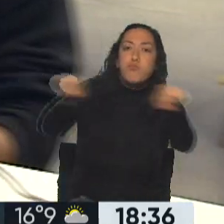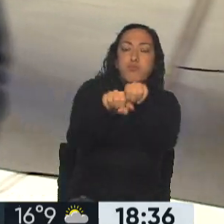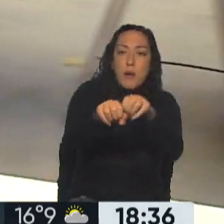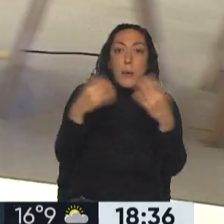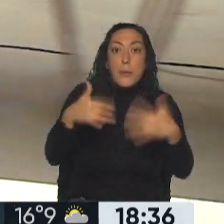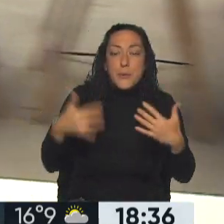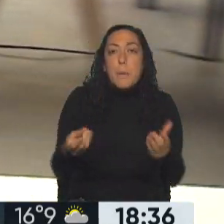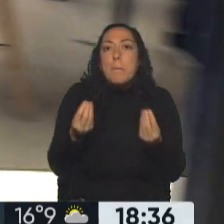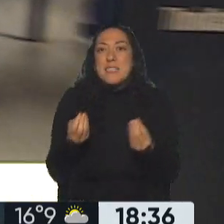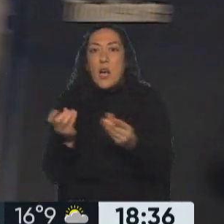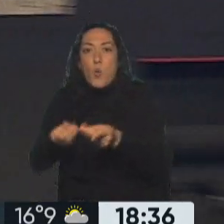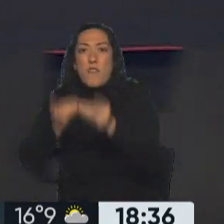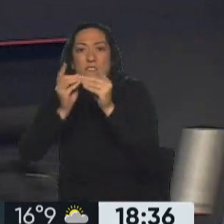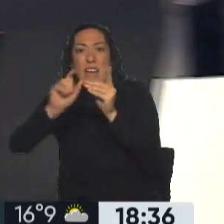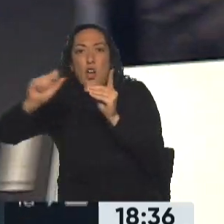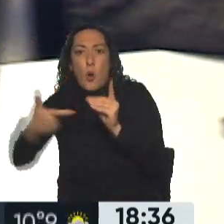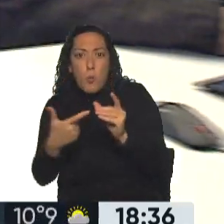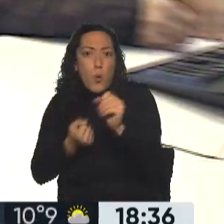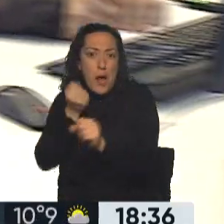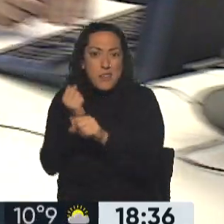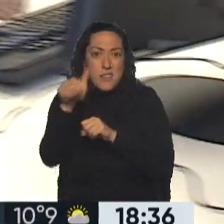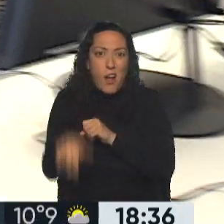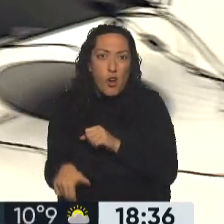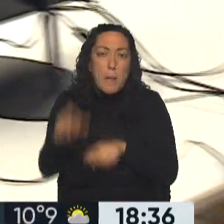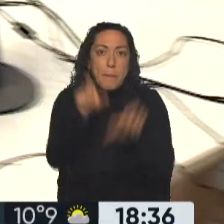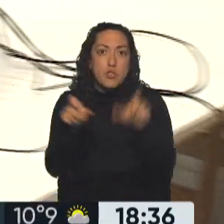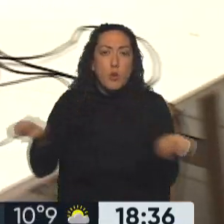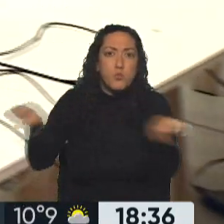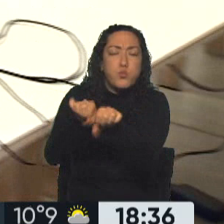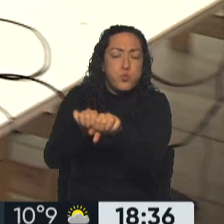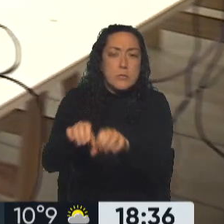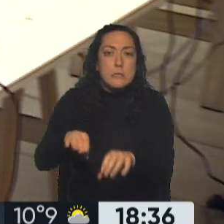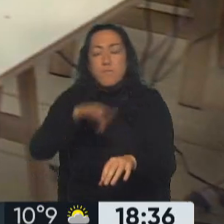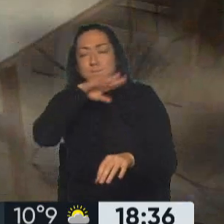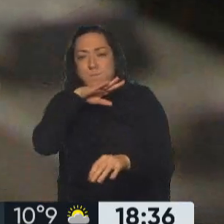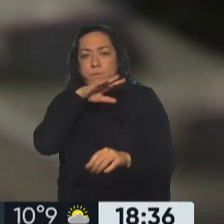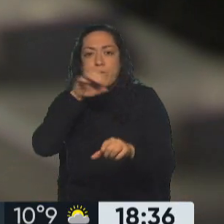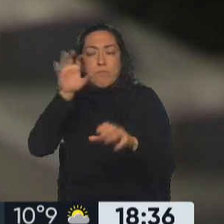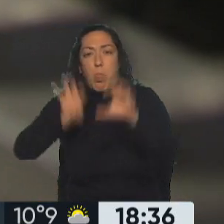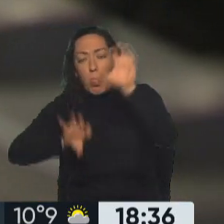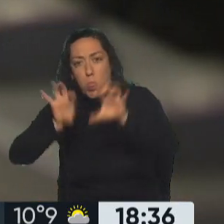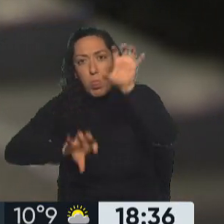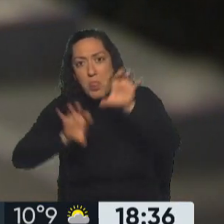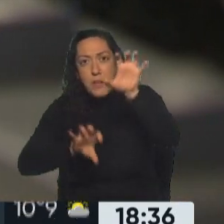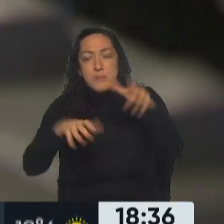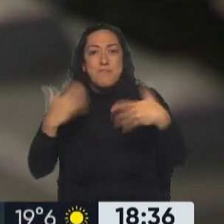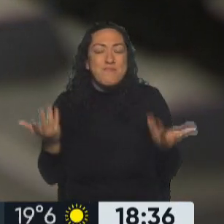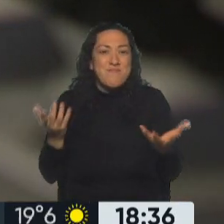cuando... con las bandas que se tenían hasta este momento, se saturan con mucha gente, o sea que universitariamente